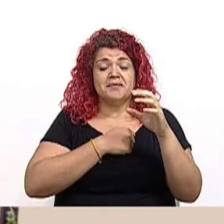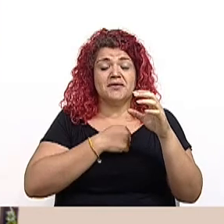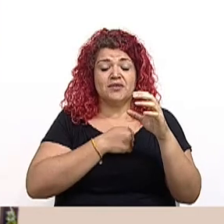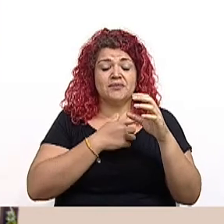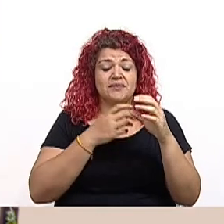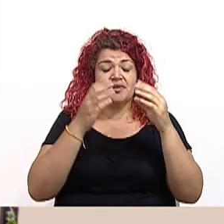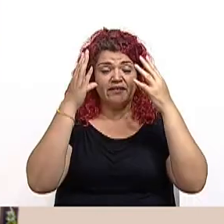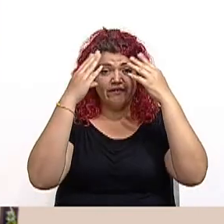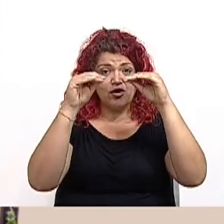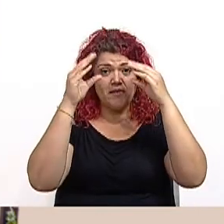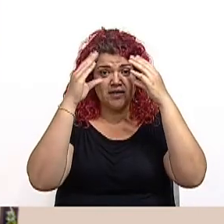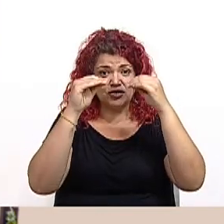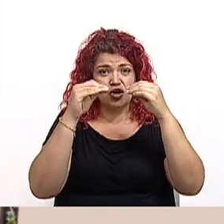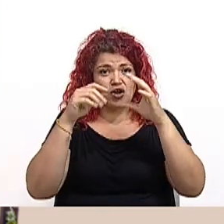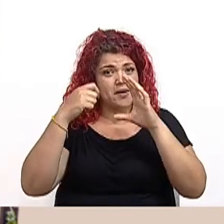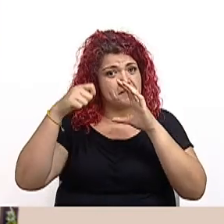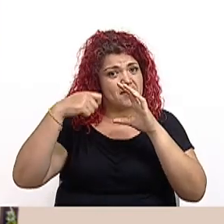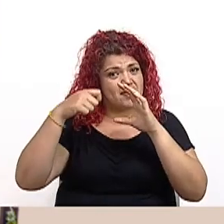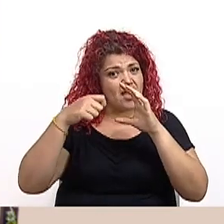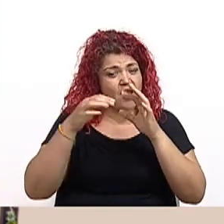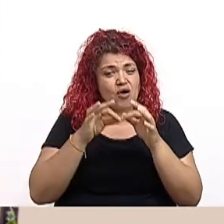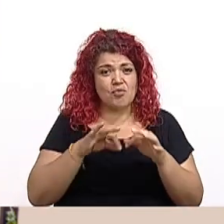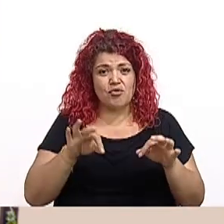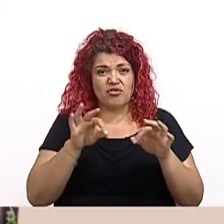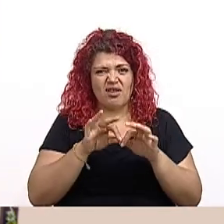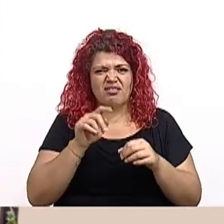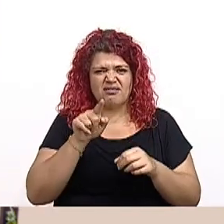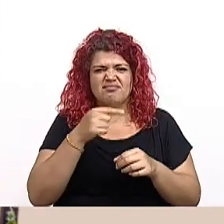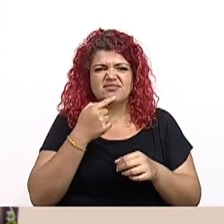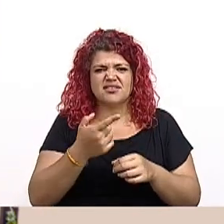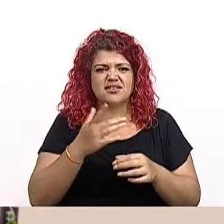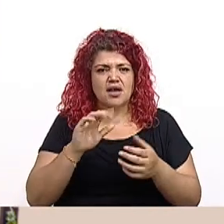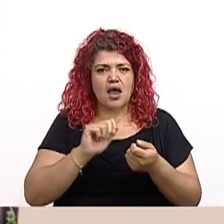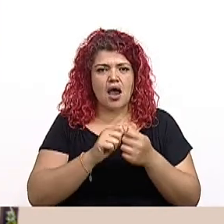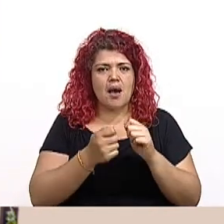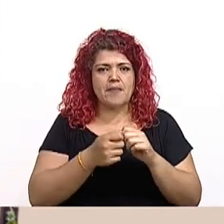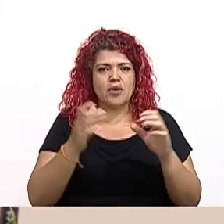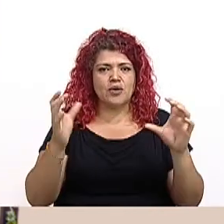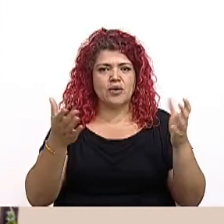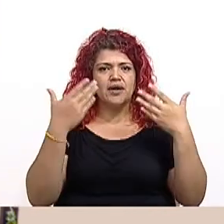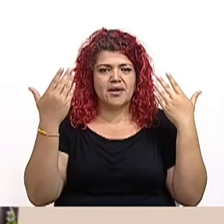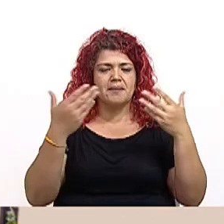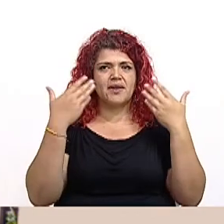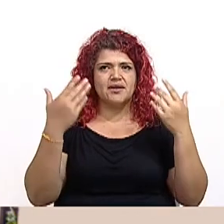mandaron a Lucía. Vamos a conocer a Lucía y su aporte sobre cambio climático.